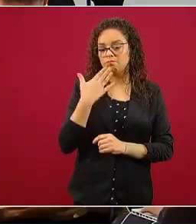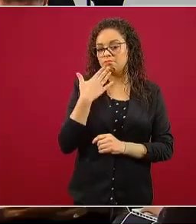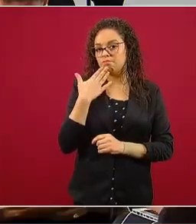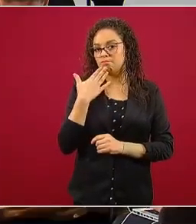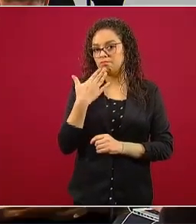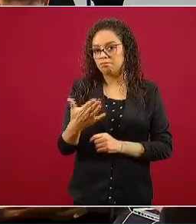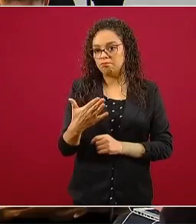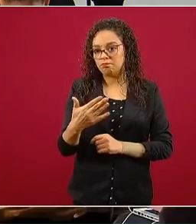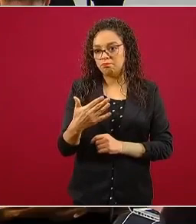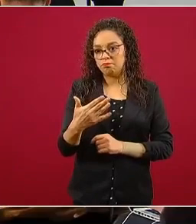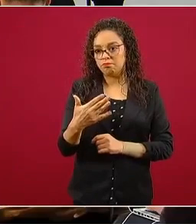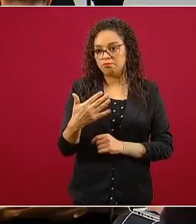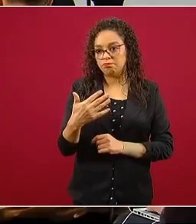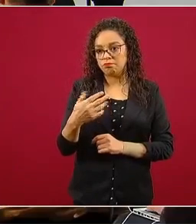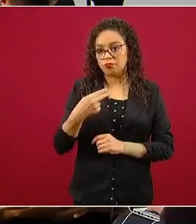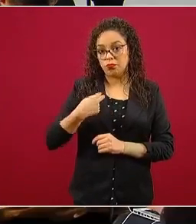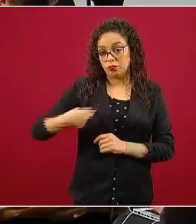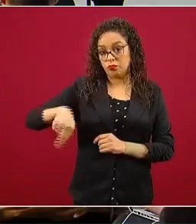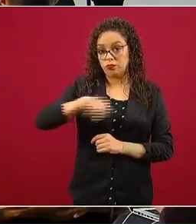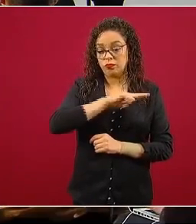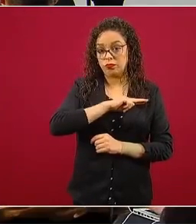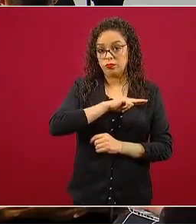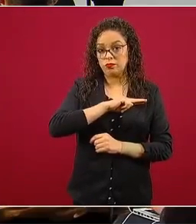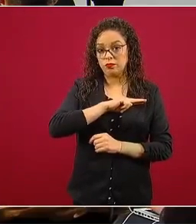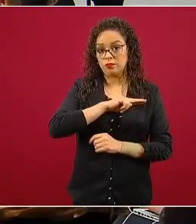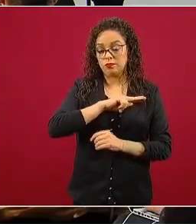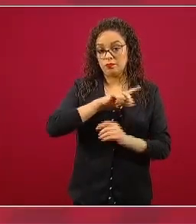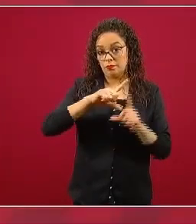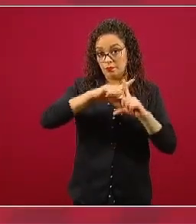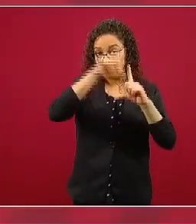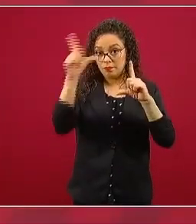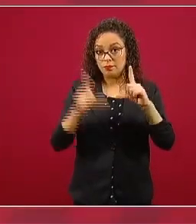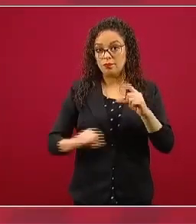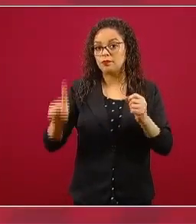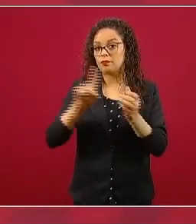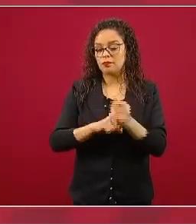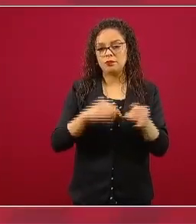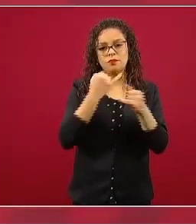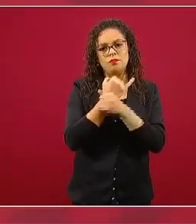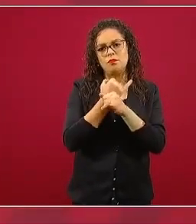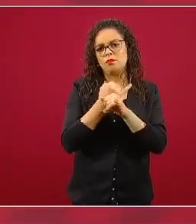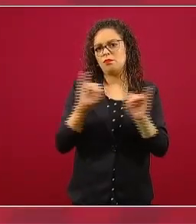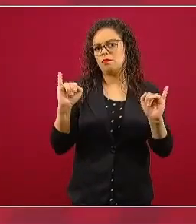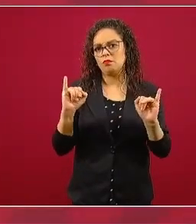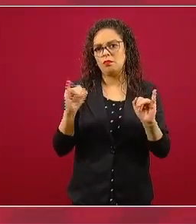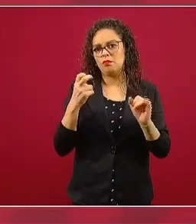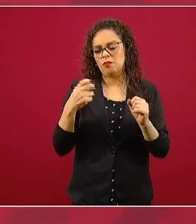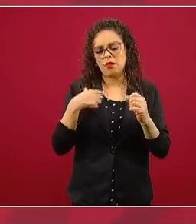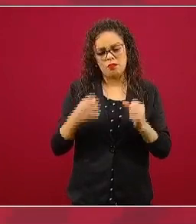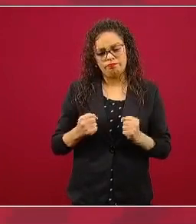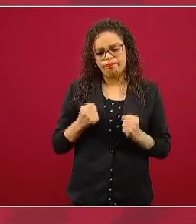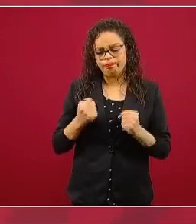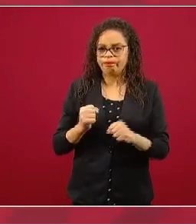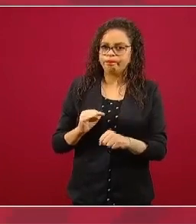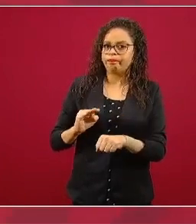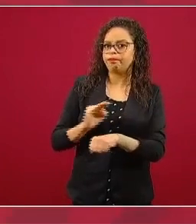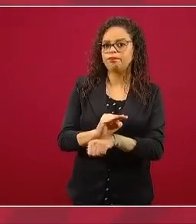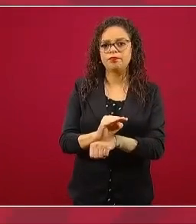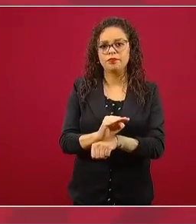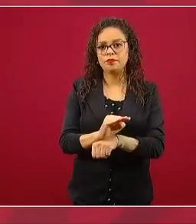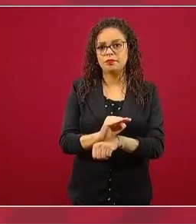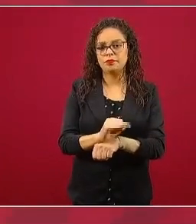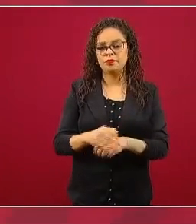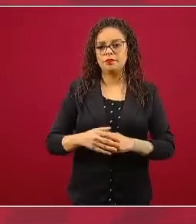postura de que somos un país independiente y soberano. Entonces, eso